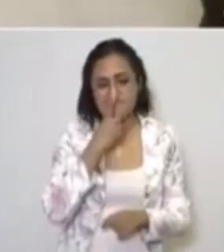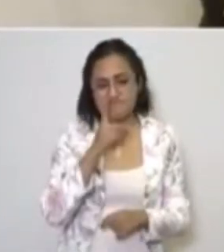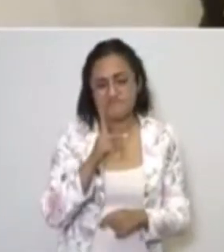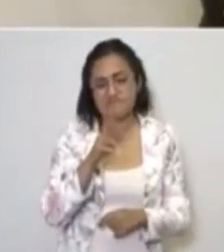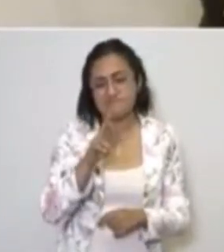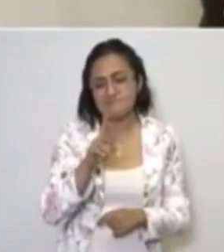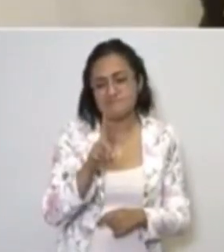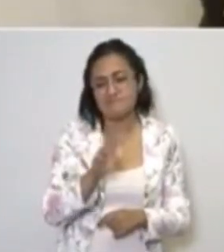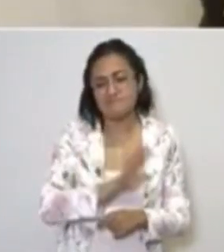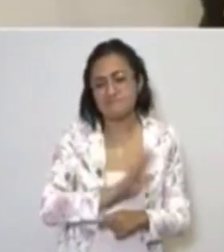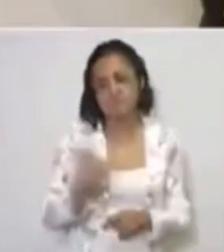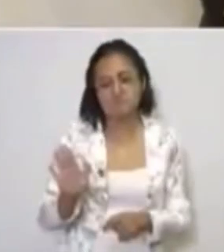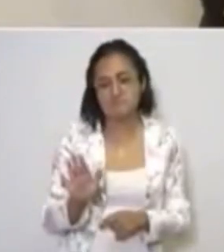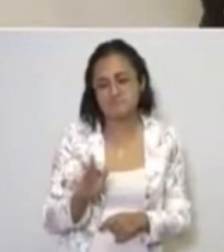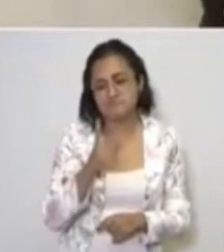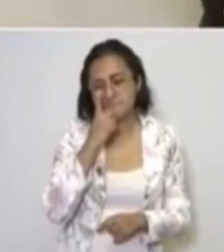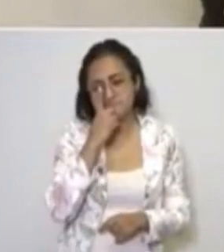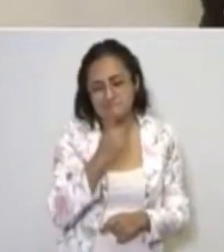del PRD?